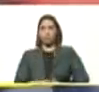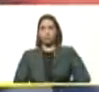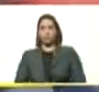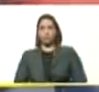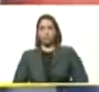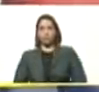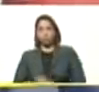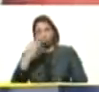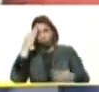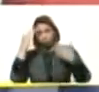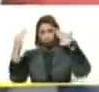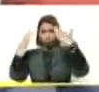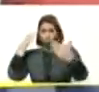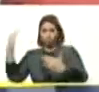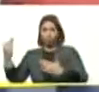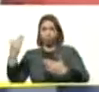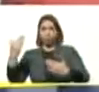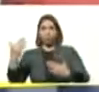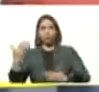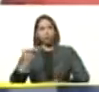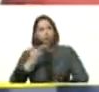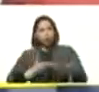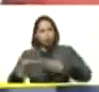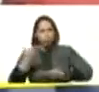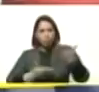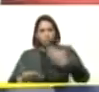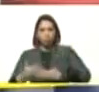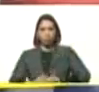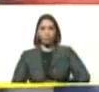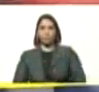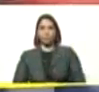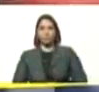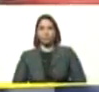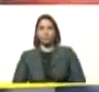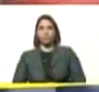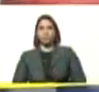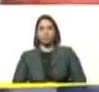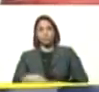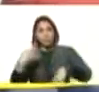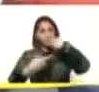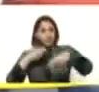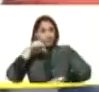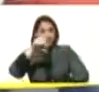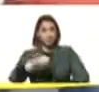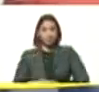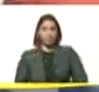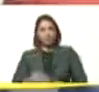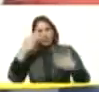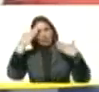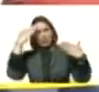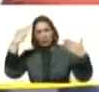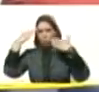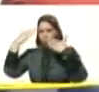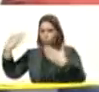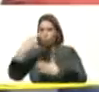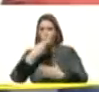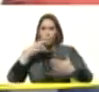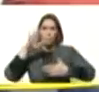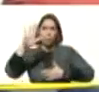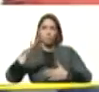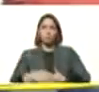un saludo solidario y revolucionario, un saludo de compromiso.